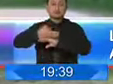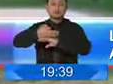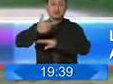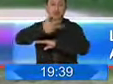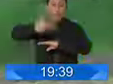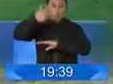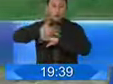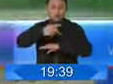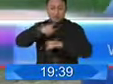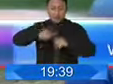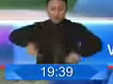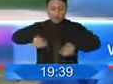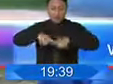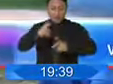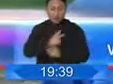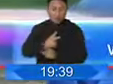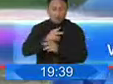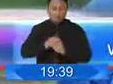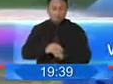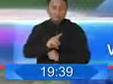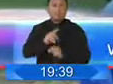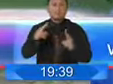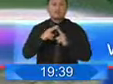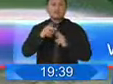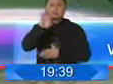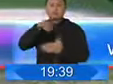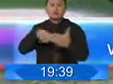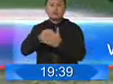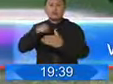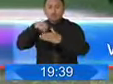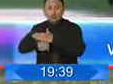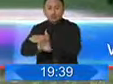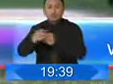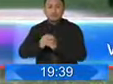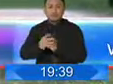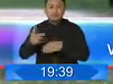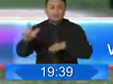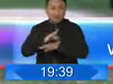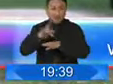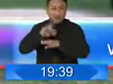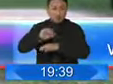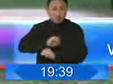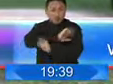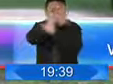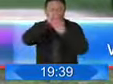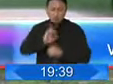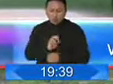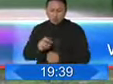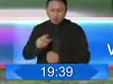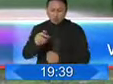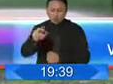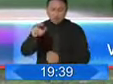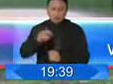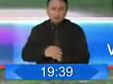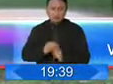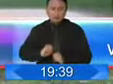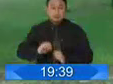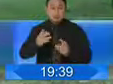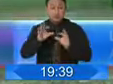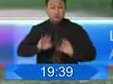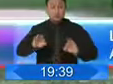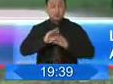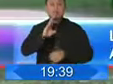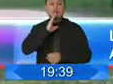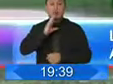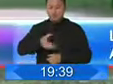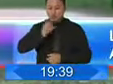áreas protegidas del país, conocer los horarios de ingreso, ir temprano, ganar tiempo, estar hidratado,